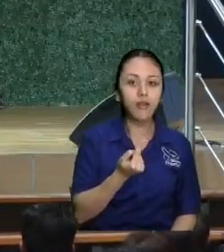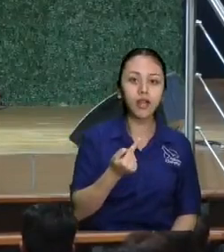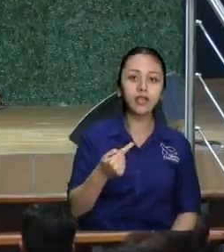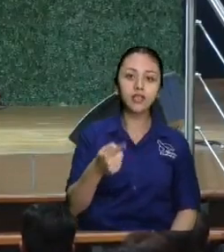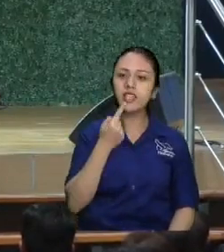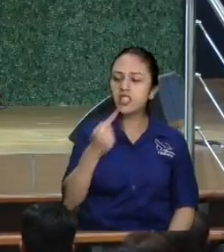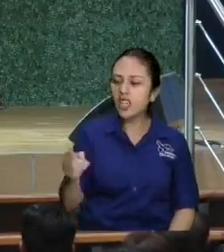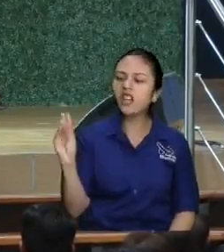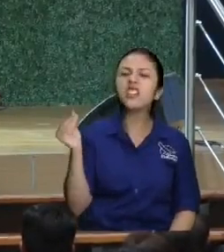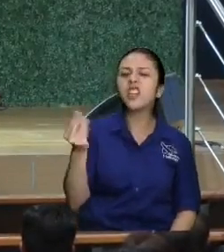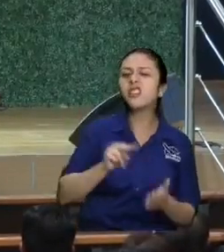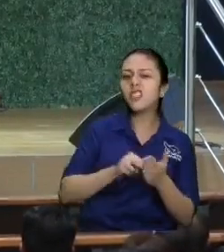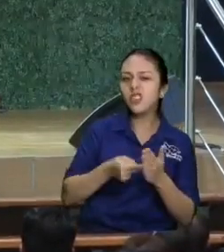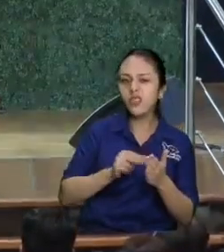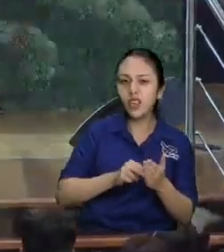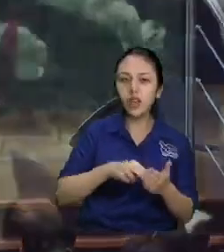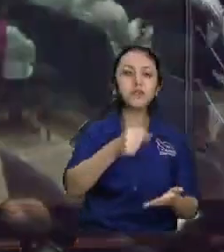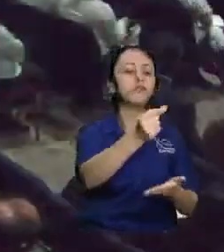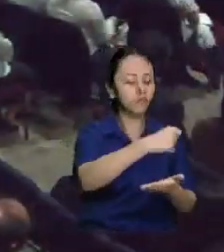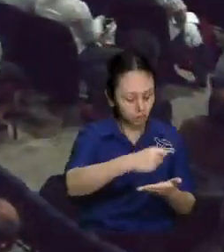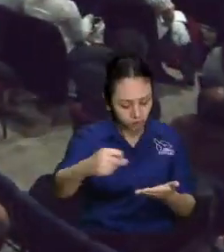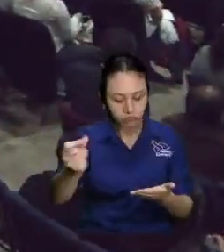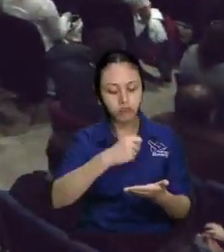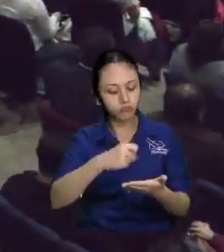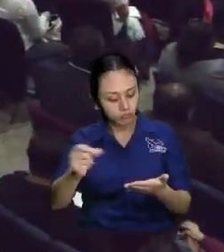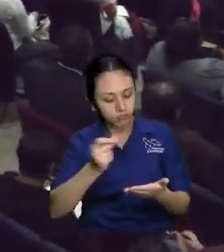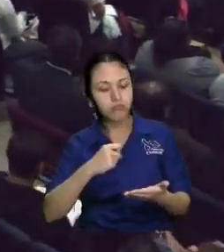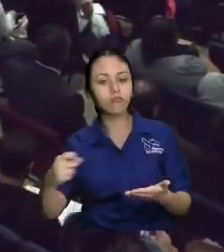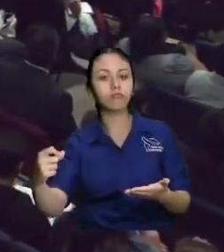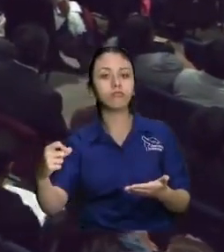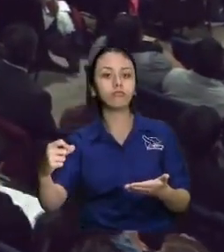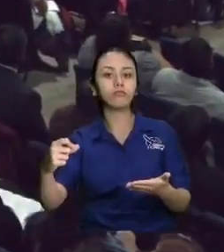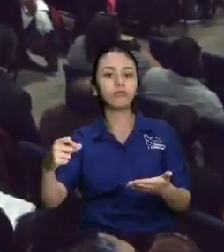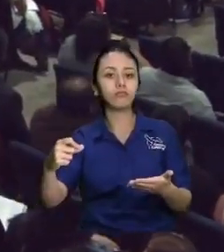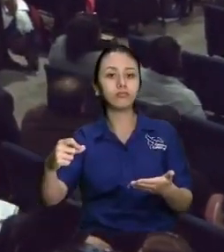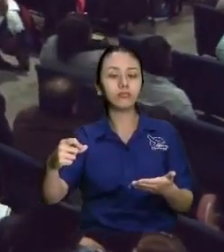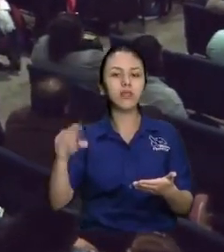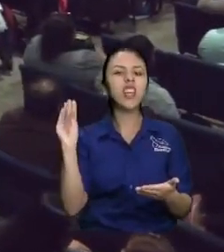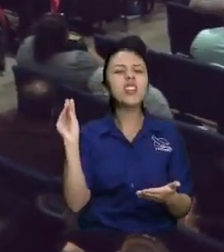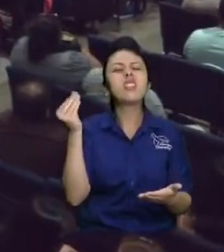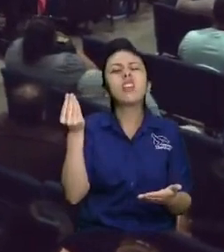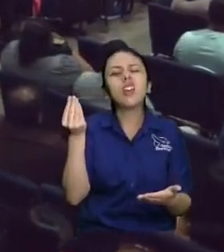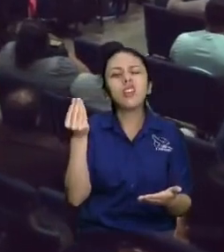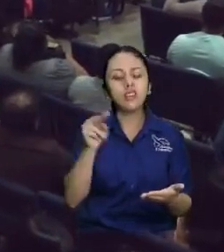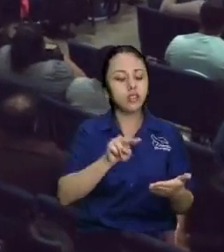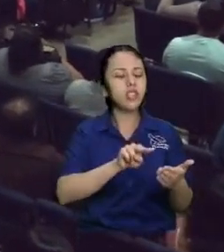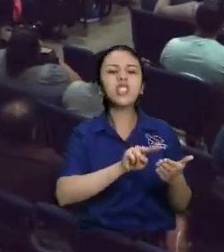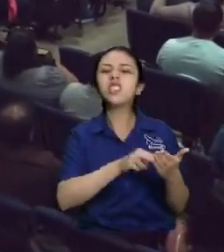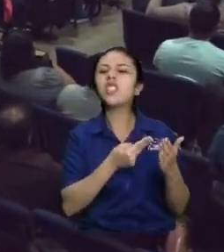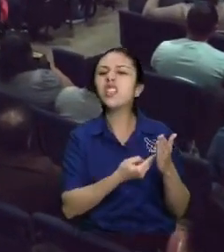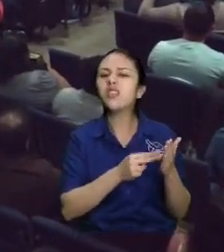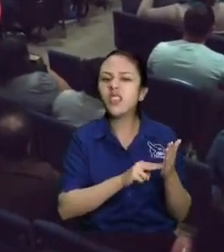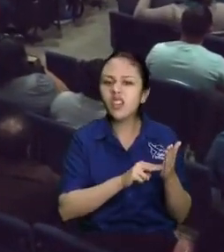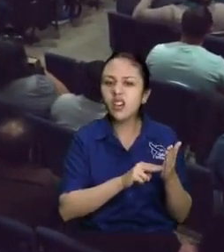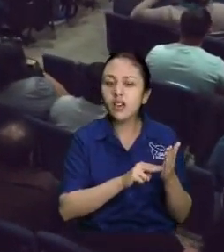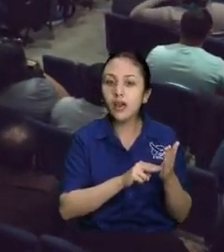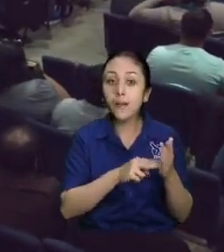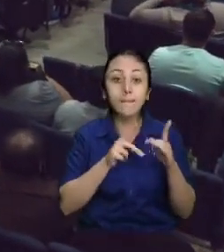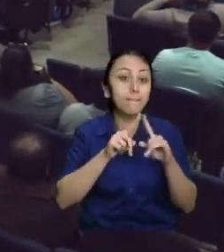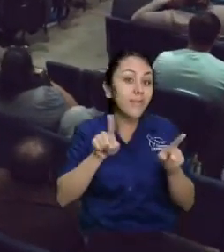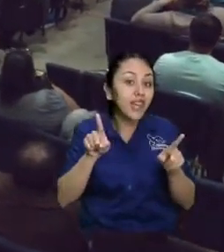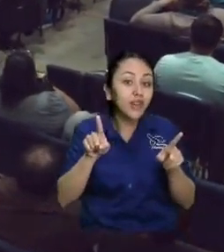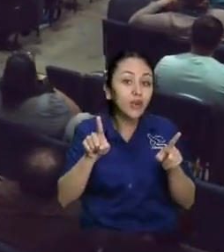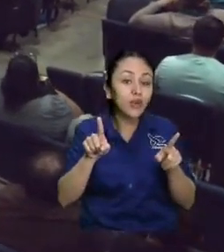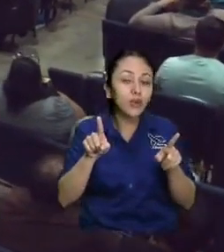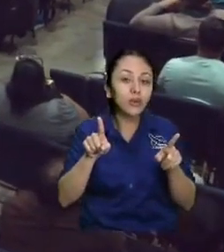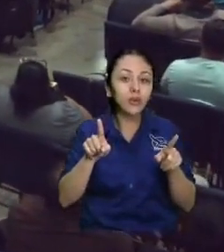todos están de acuerdo y lo apuntaban. Muy bien. San Juan 3:16, ¿qué quiere decir esta cosa? Pero sin tomar en cuenta lo